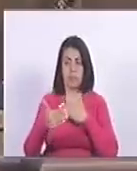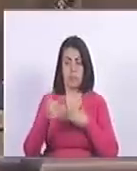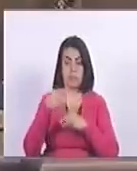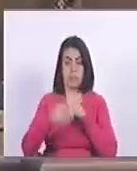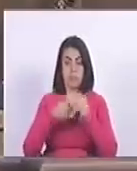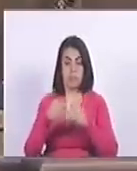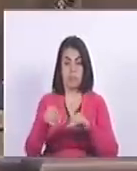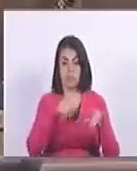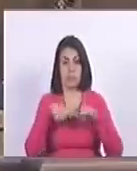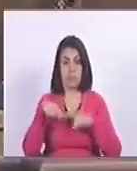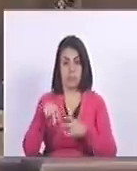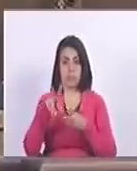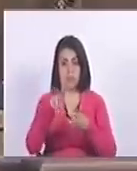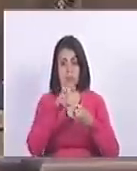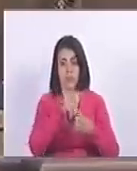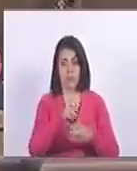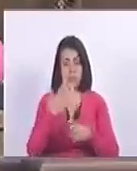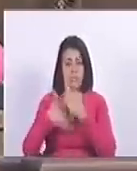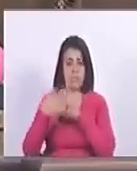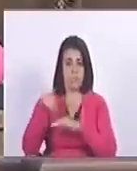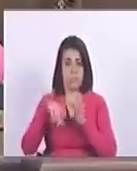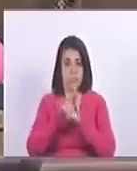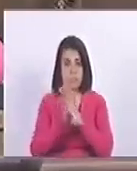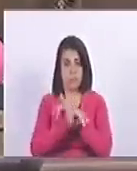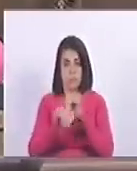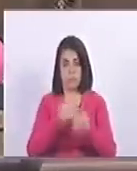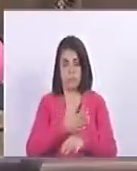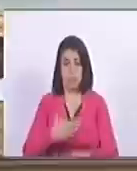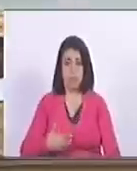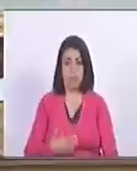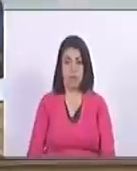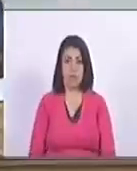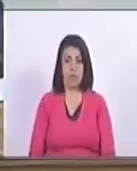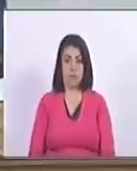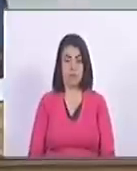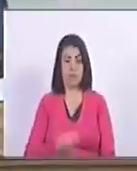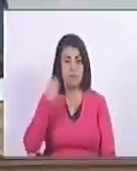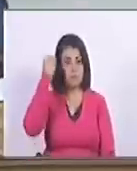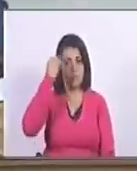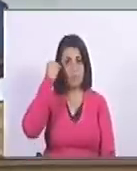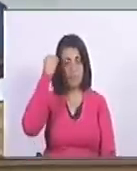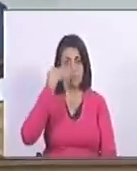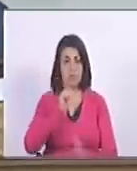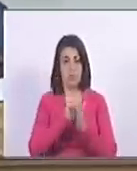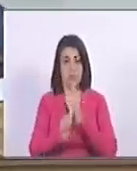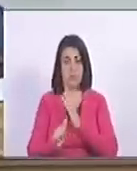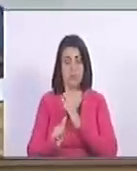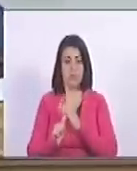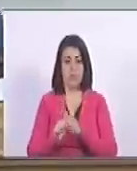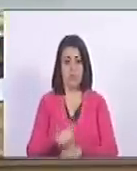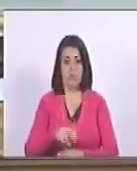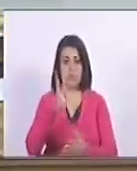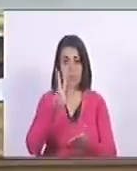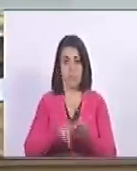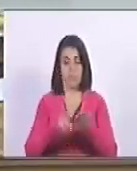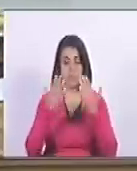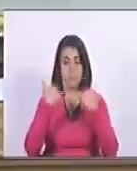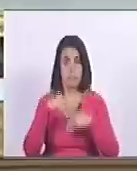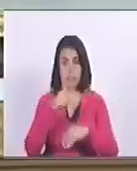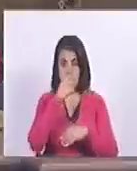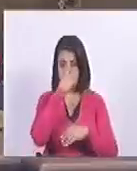límites de los tributos previstos en esta ley. Esto, señor presidente. En consideración al artículo. Aprobado.